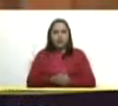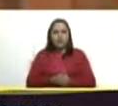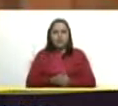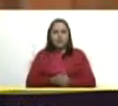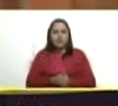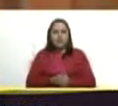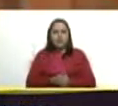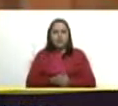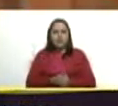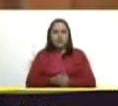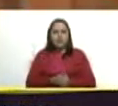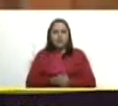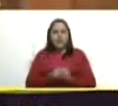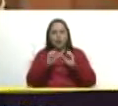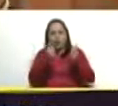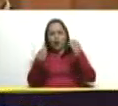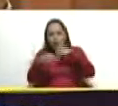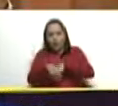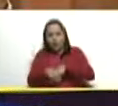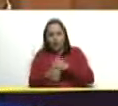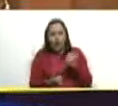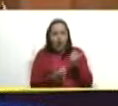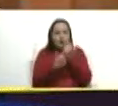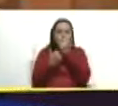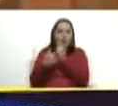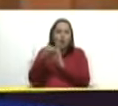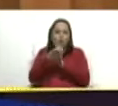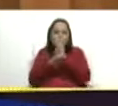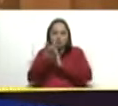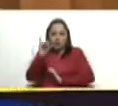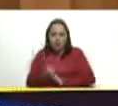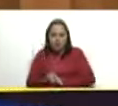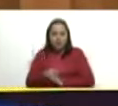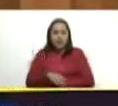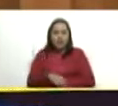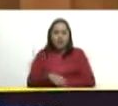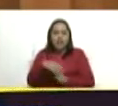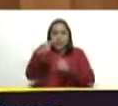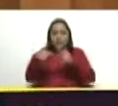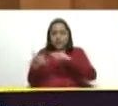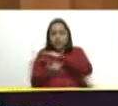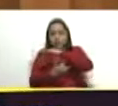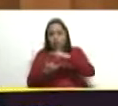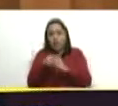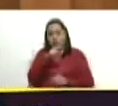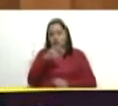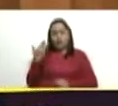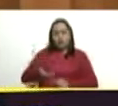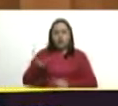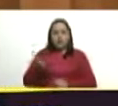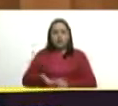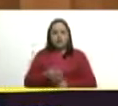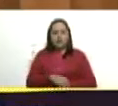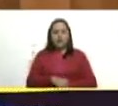en los principios de cooperación constitucional de poderes, que es vital